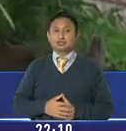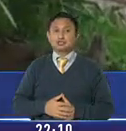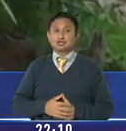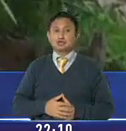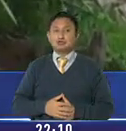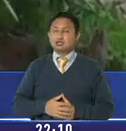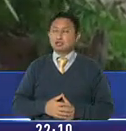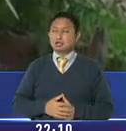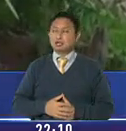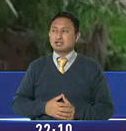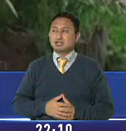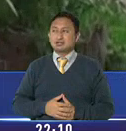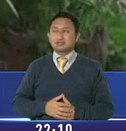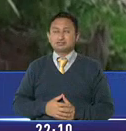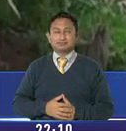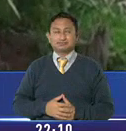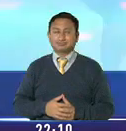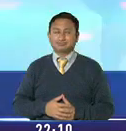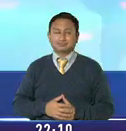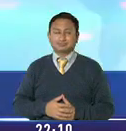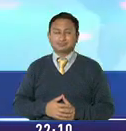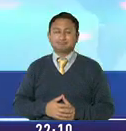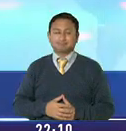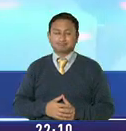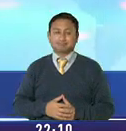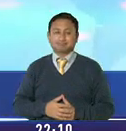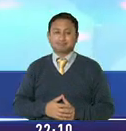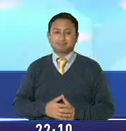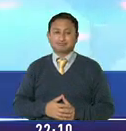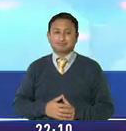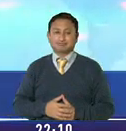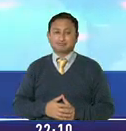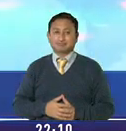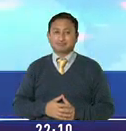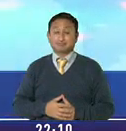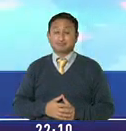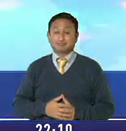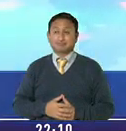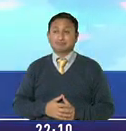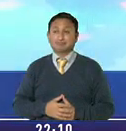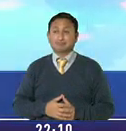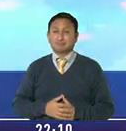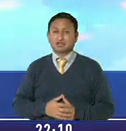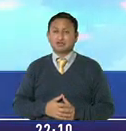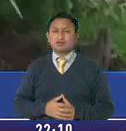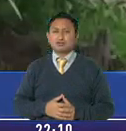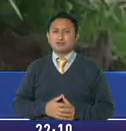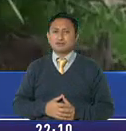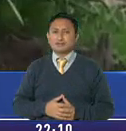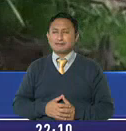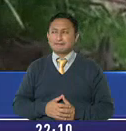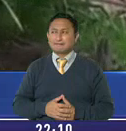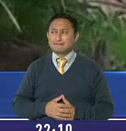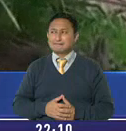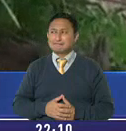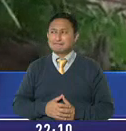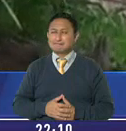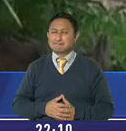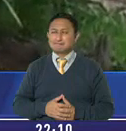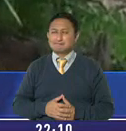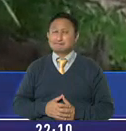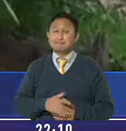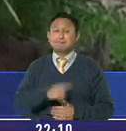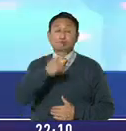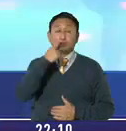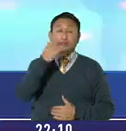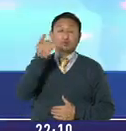Las muertes violentas en Esmeraldas no paran. Y es que a un costado de una vía quedó solo el cuerpo. El hombre de unos 18